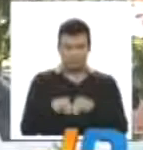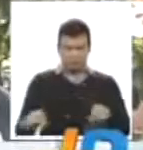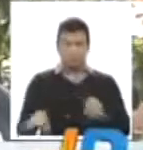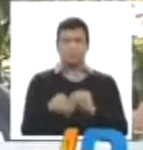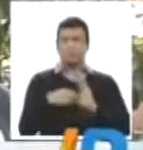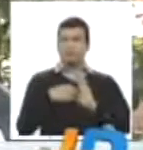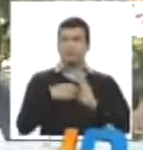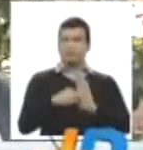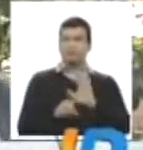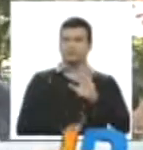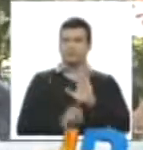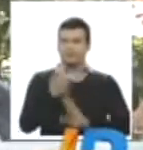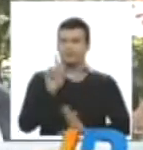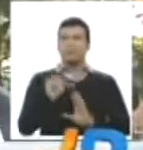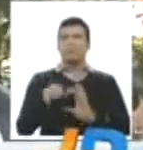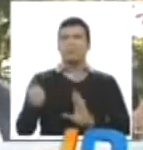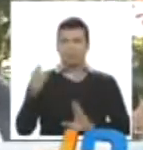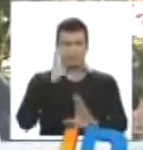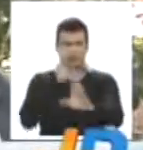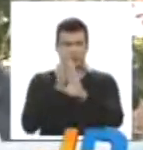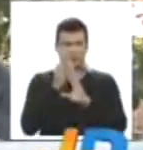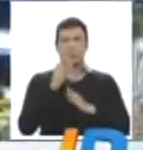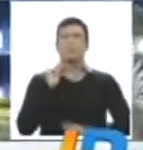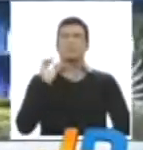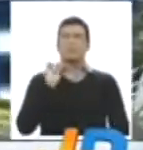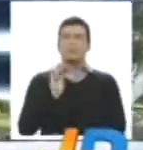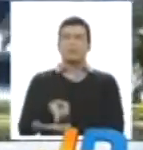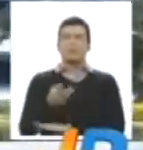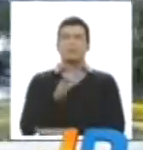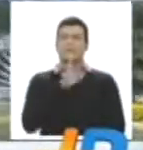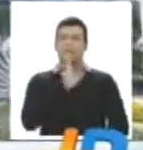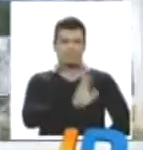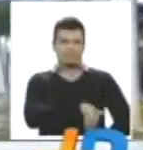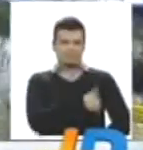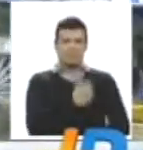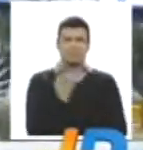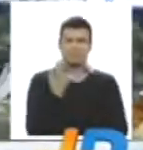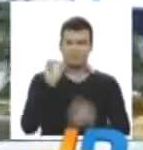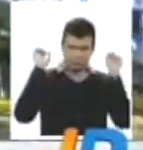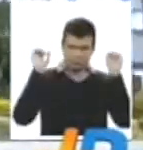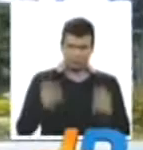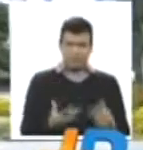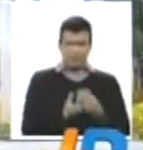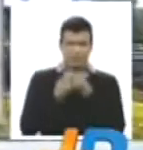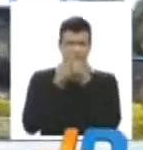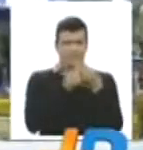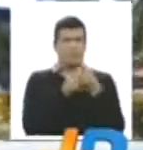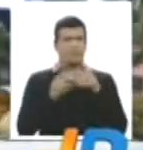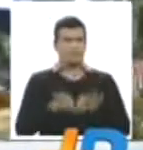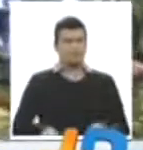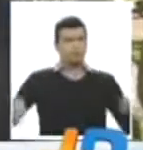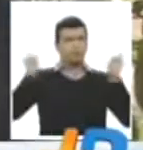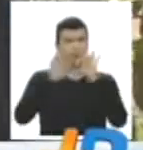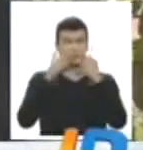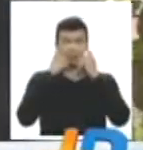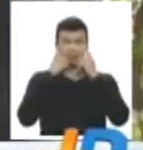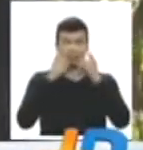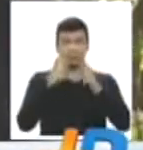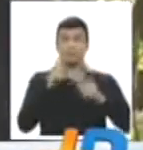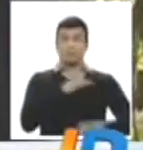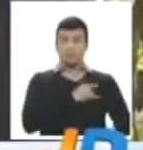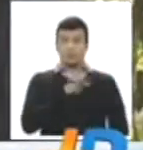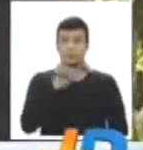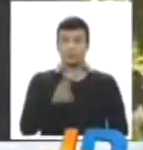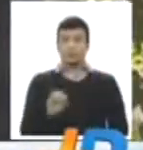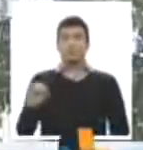que ya están proyectadas y solamente falta que el Ministerio nos dé la bala. Las elecciones para escoger el nuevo Consejo Superior de esta importante universidad del